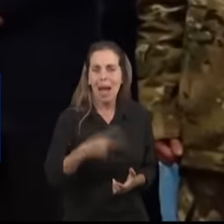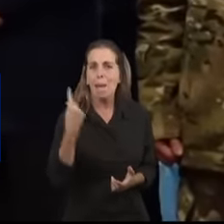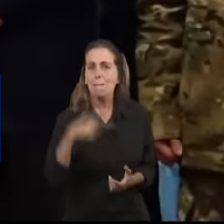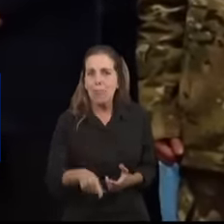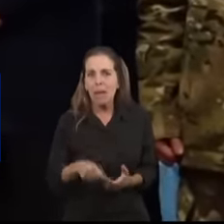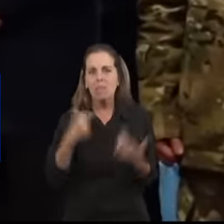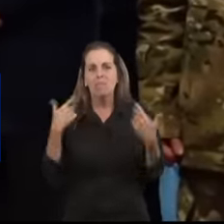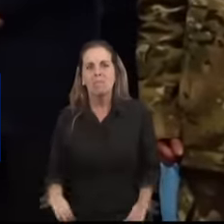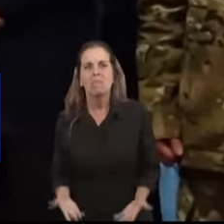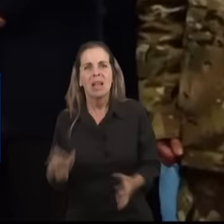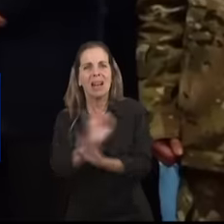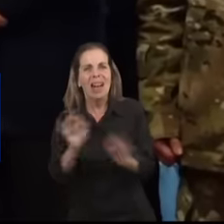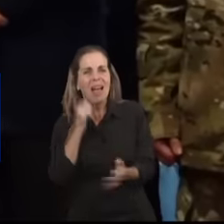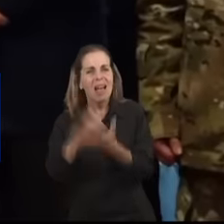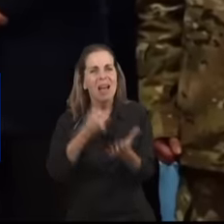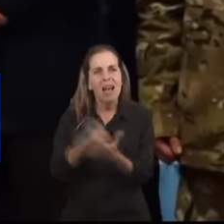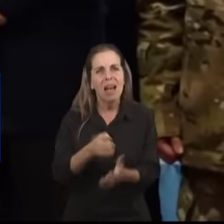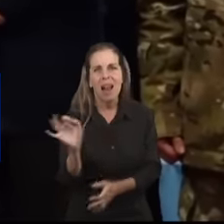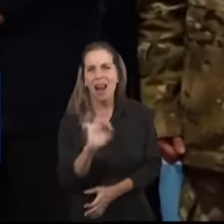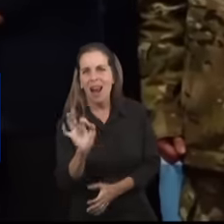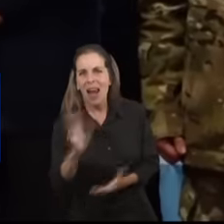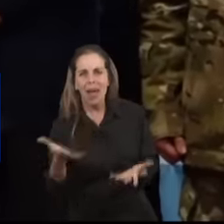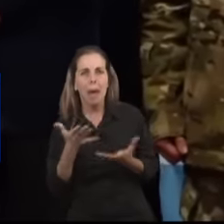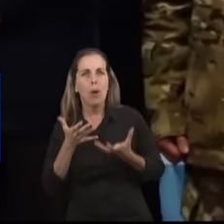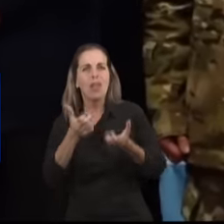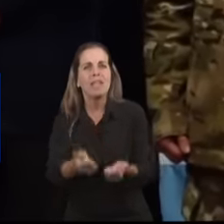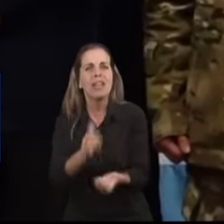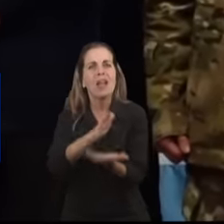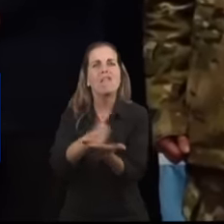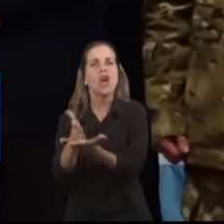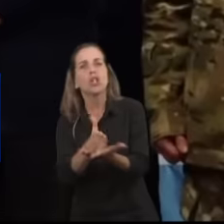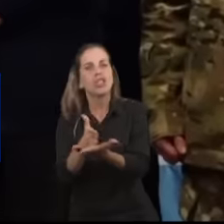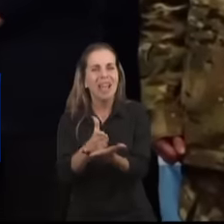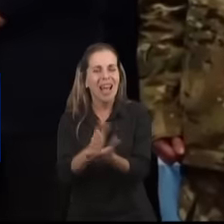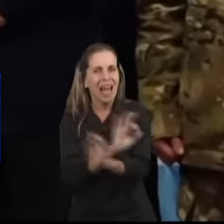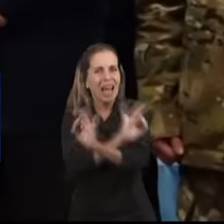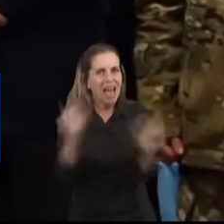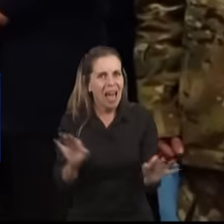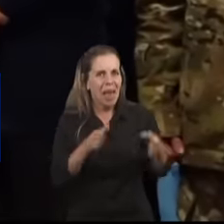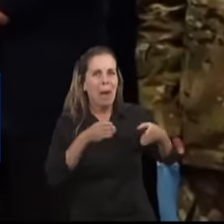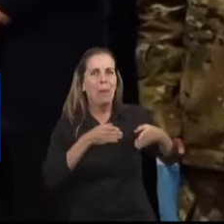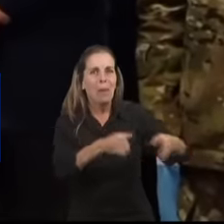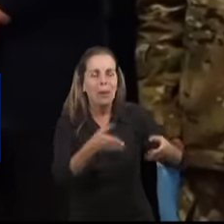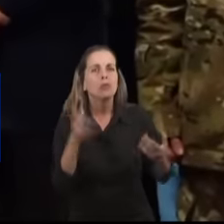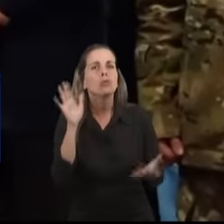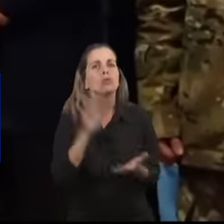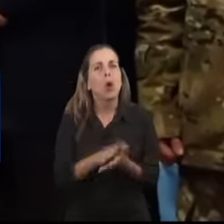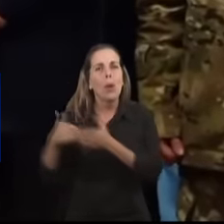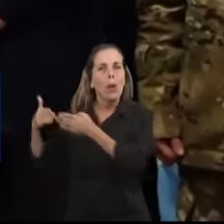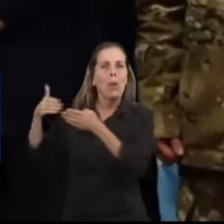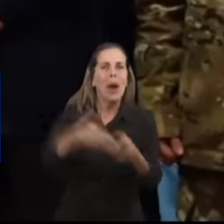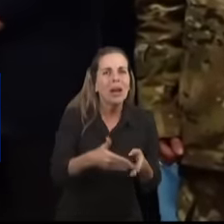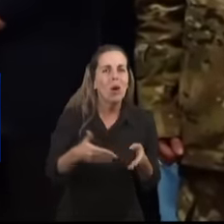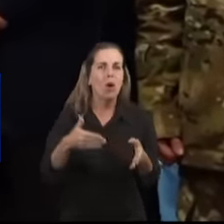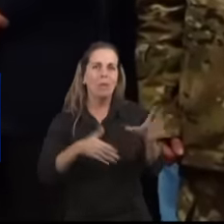ella. No han hecho nada por defender nuestras fronteras territoriales y fluviales del ingreso del narcotráfico. No han